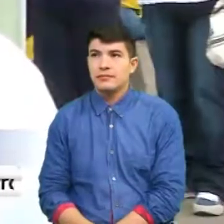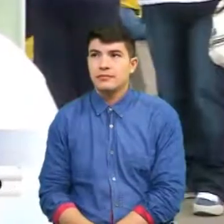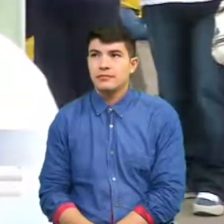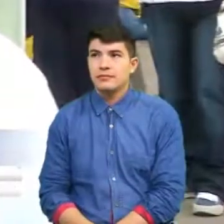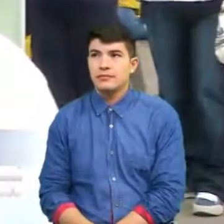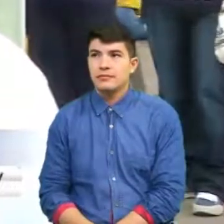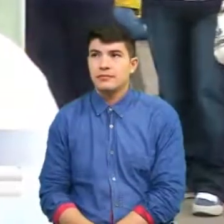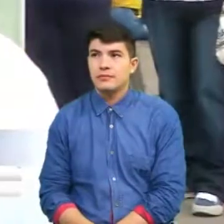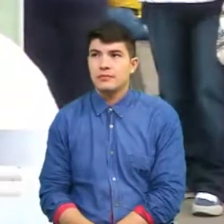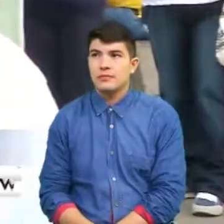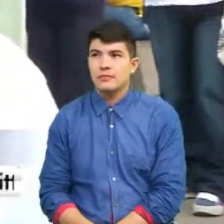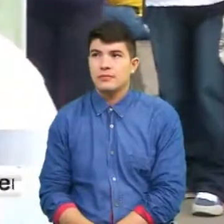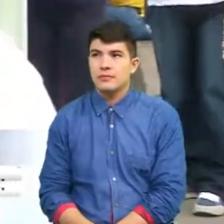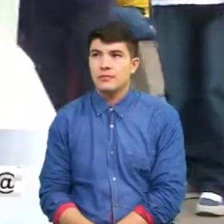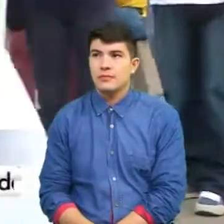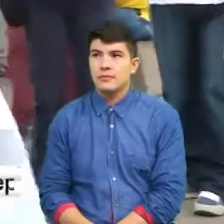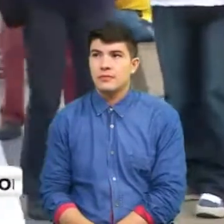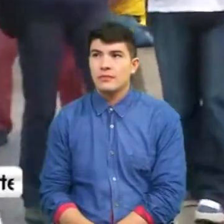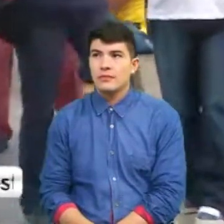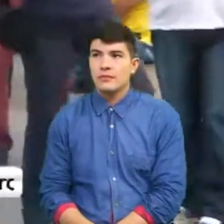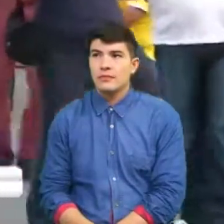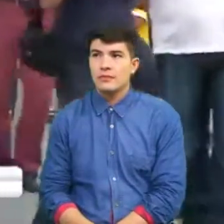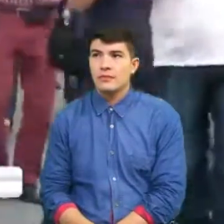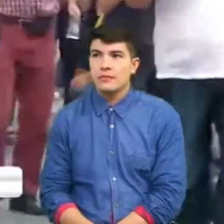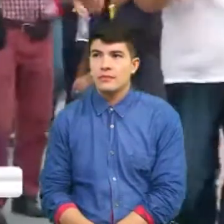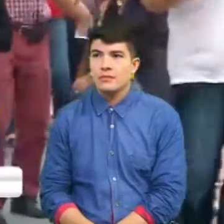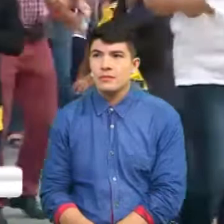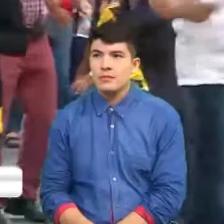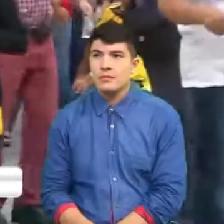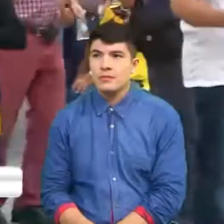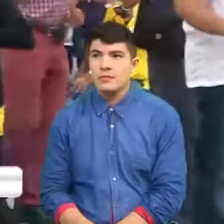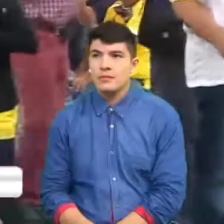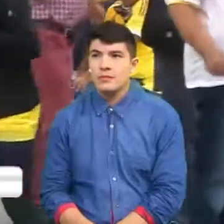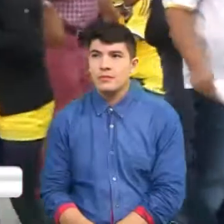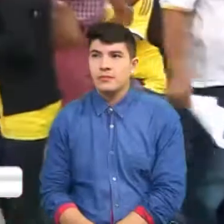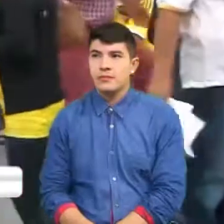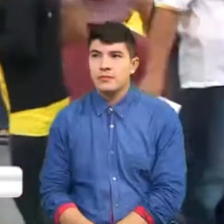Hoy en día en Colombia o en Bucaramanga.